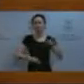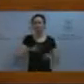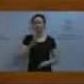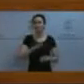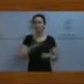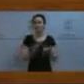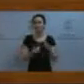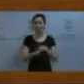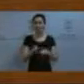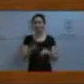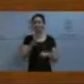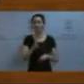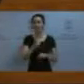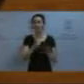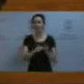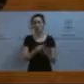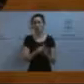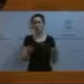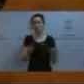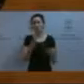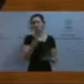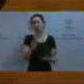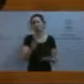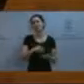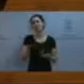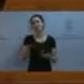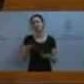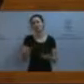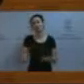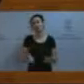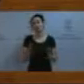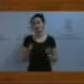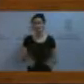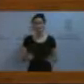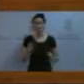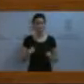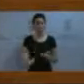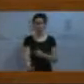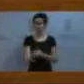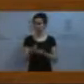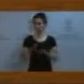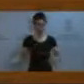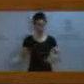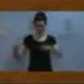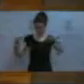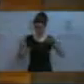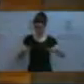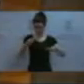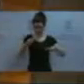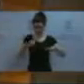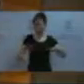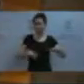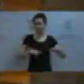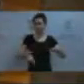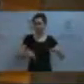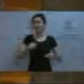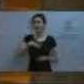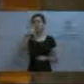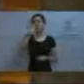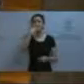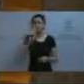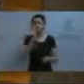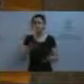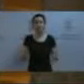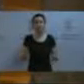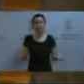de viabilidad en 2017? 40 millones de euros. Esto es lo que nos mandaron, y nos lo quisieron mandar como algo serio. Entonces, oiga,